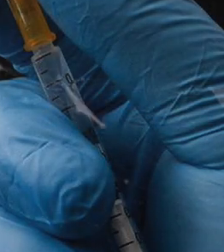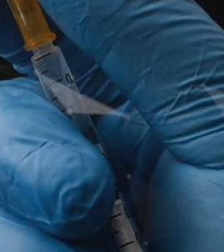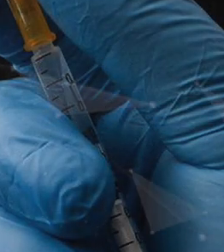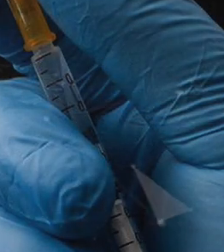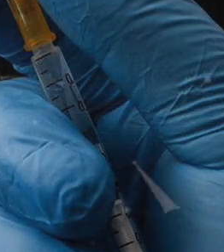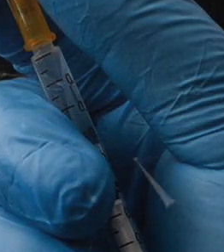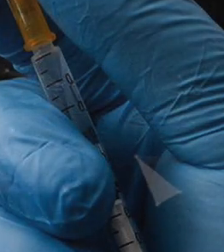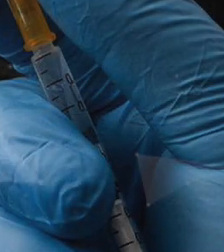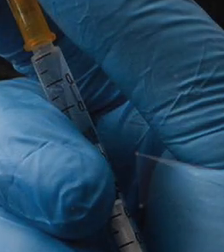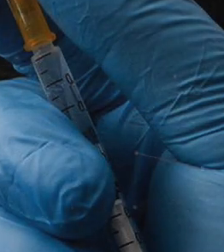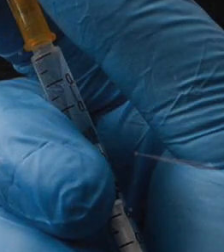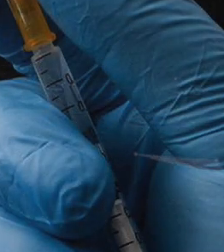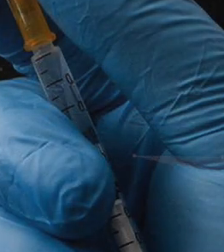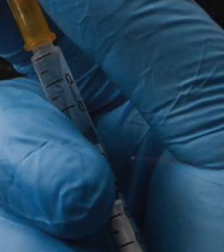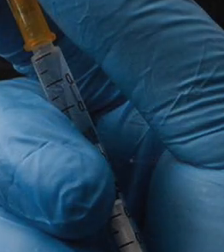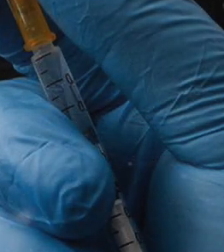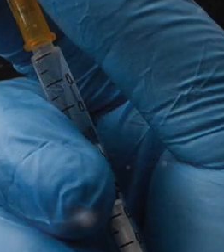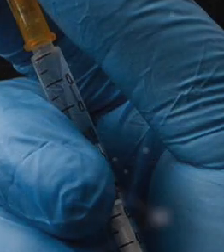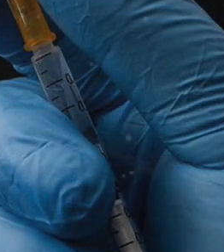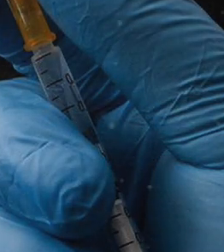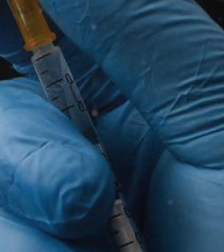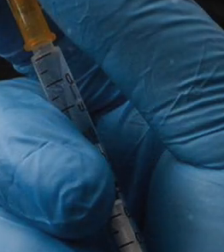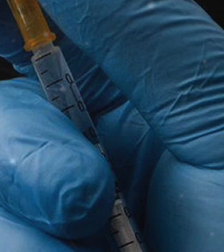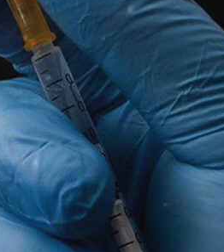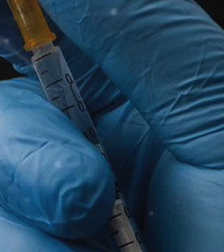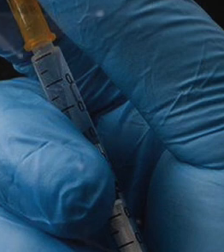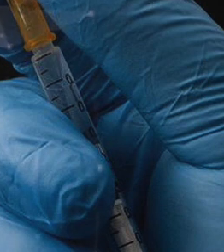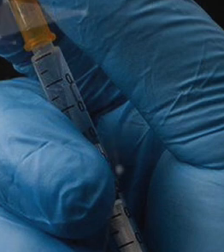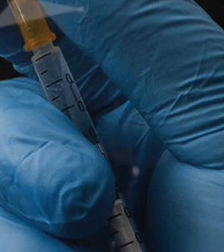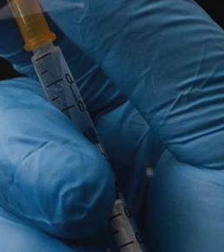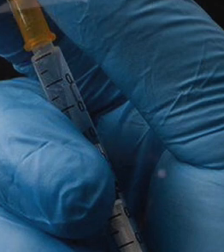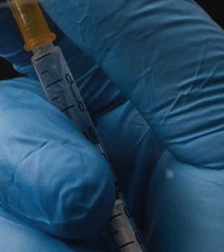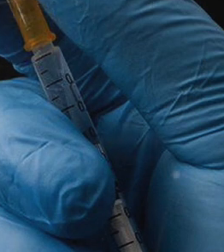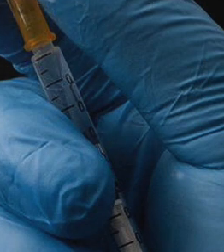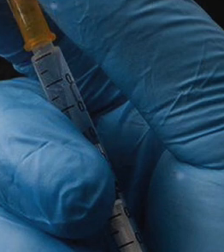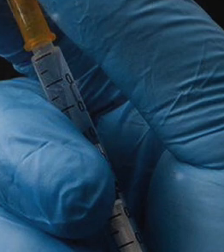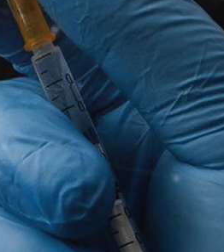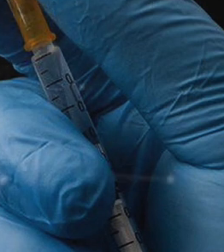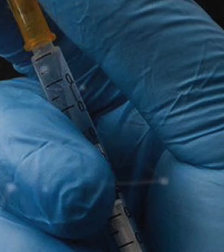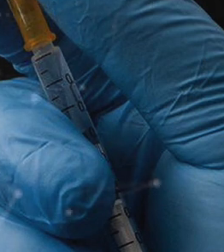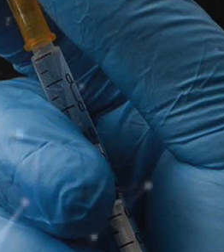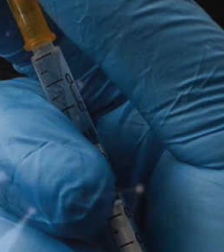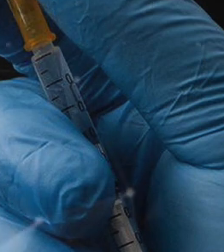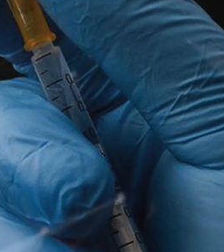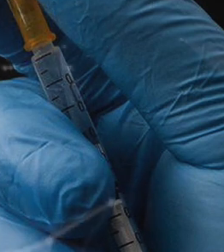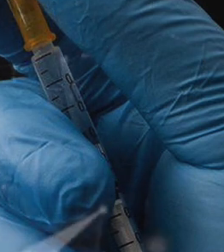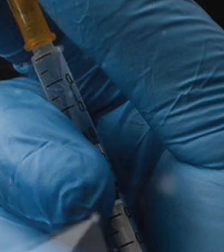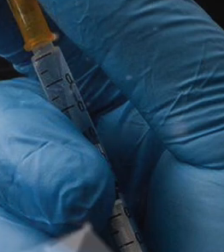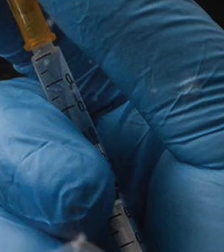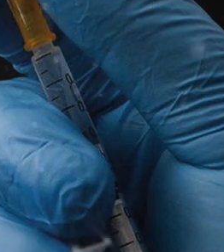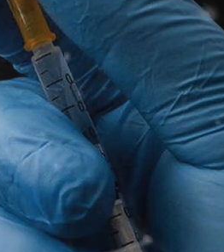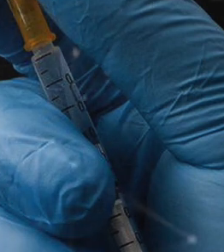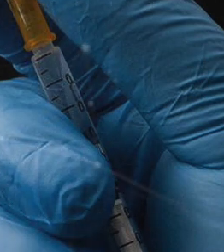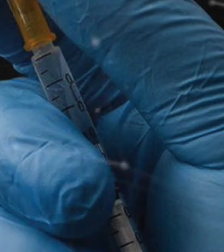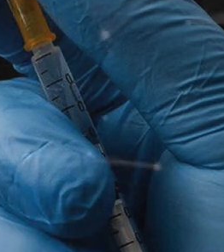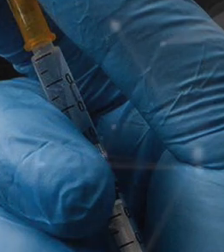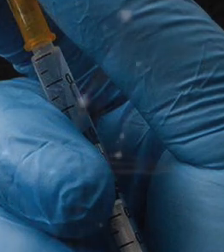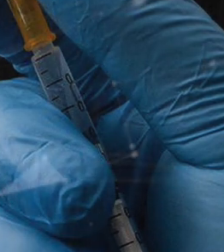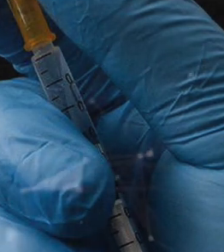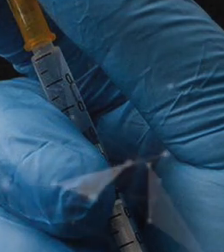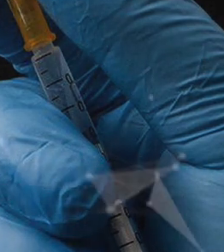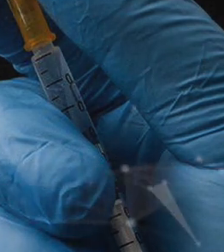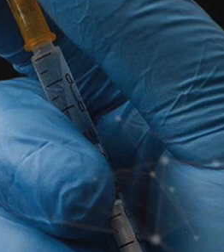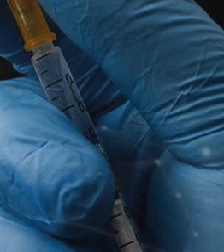Mantente informado y visita nuestra cuenta de Twitter, @escuchadiario, donde podrás encontrar notas destacadas y lo más reciente de